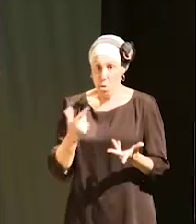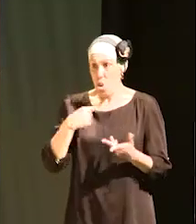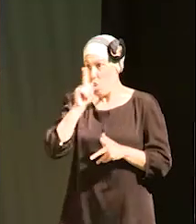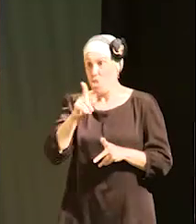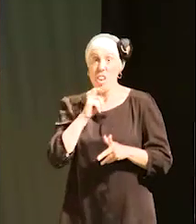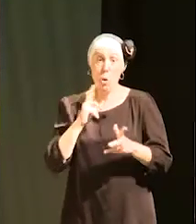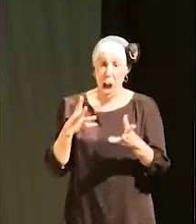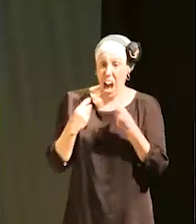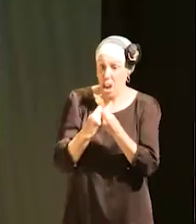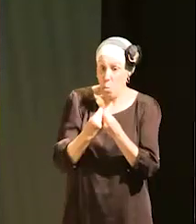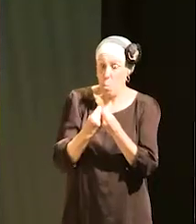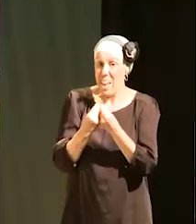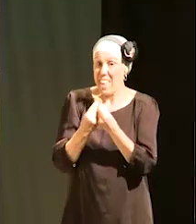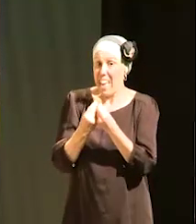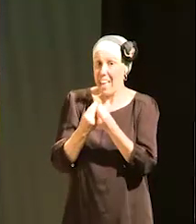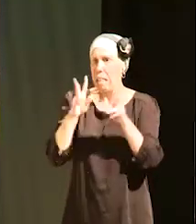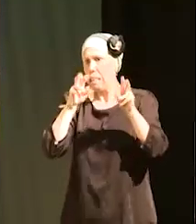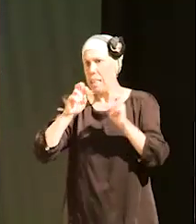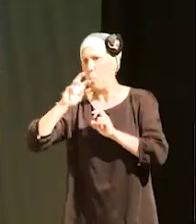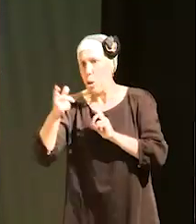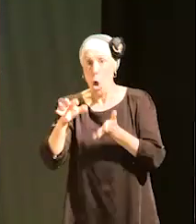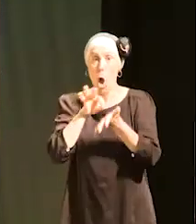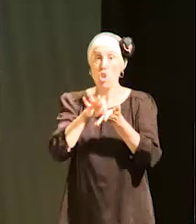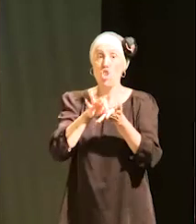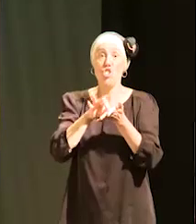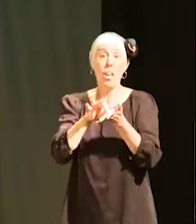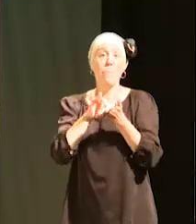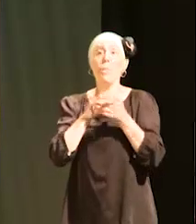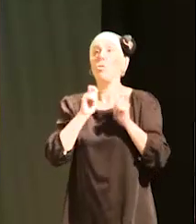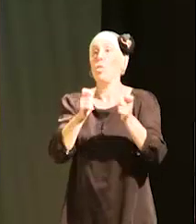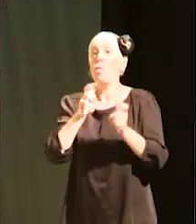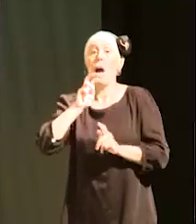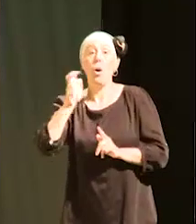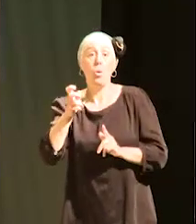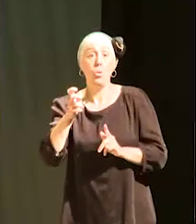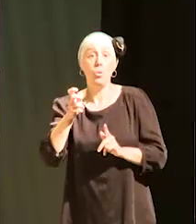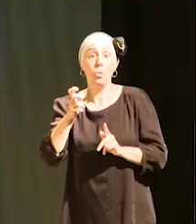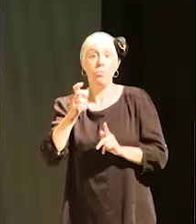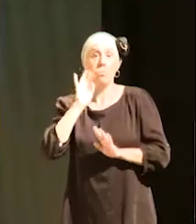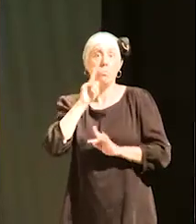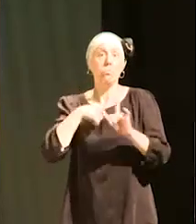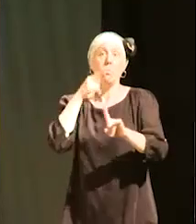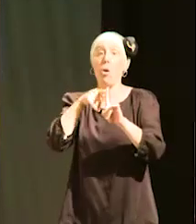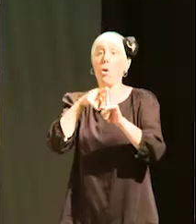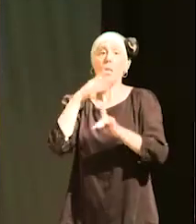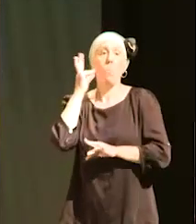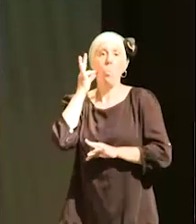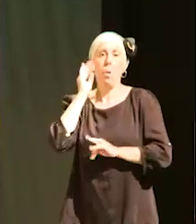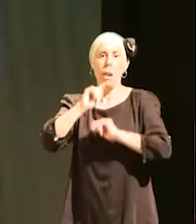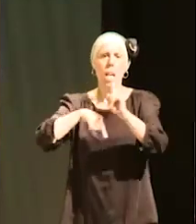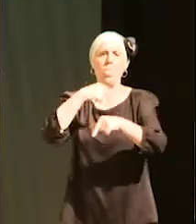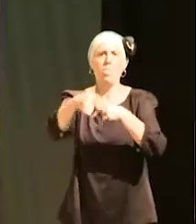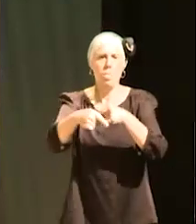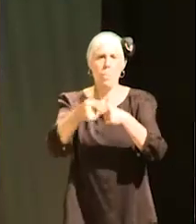otros niveles o colaboráis con otro tipo de servicios para que ellas después les puedan dedicar ese tiempo